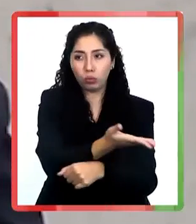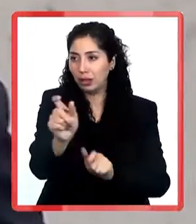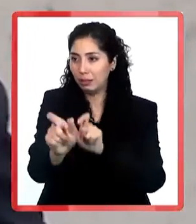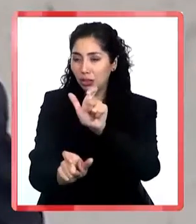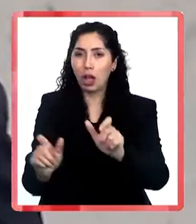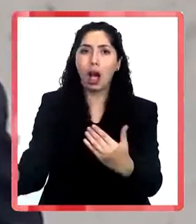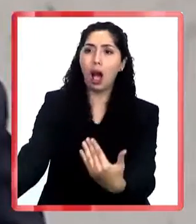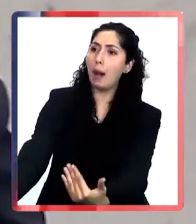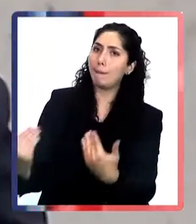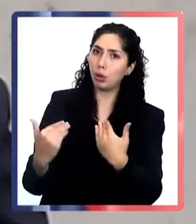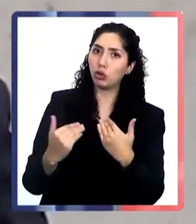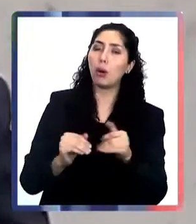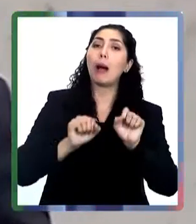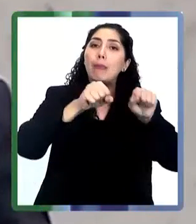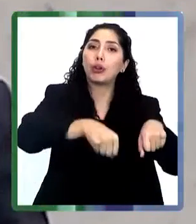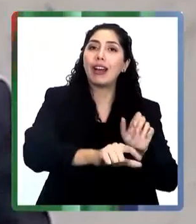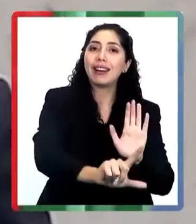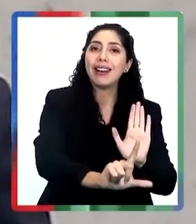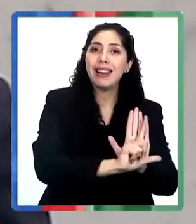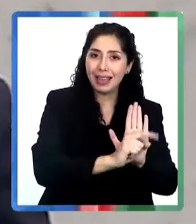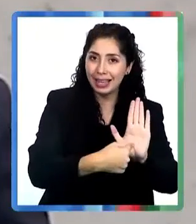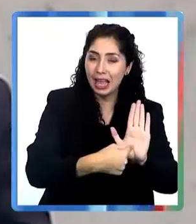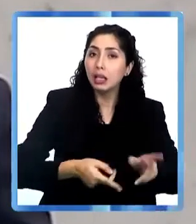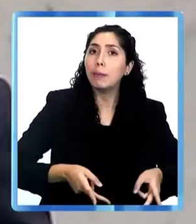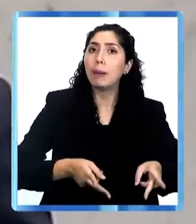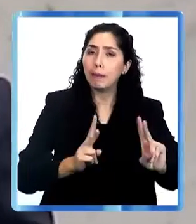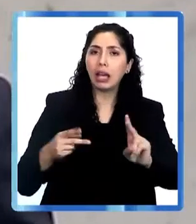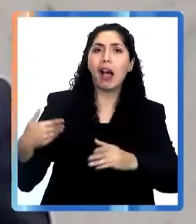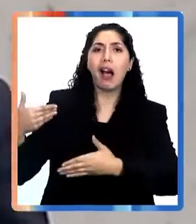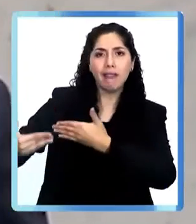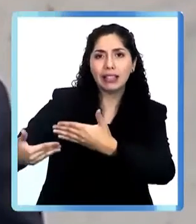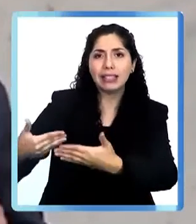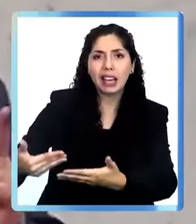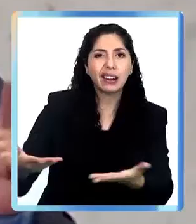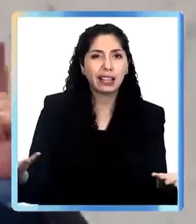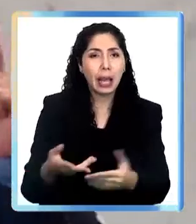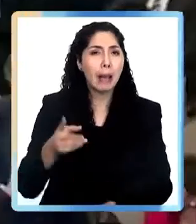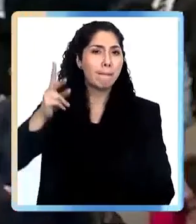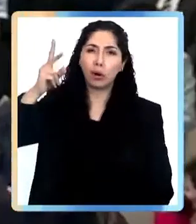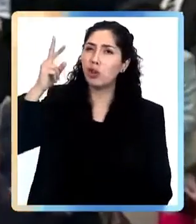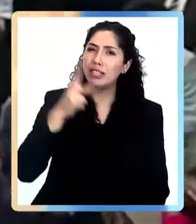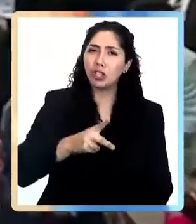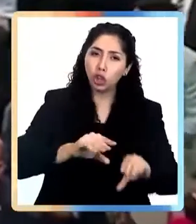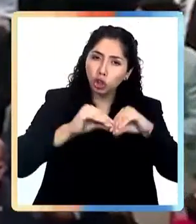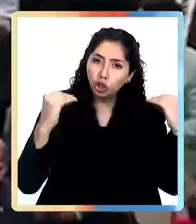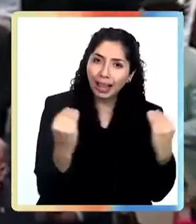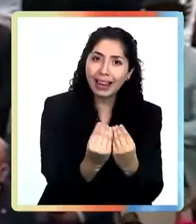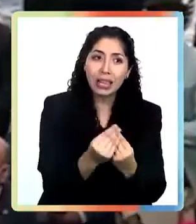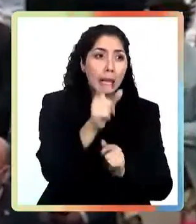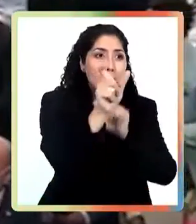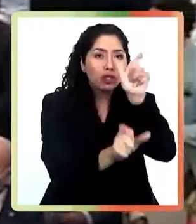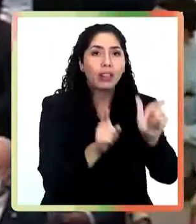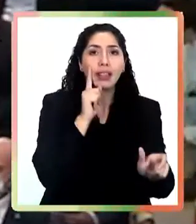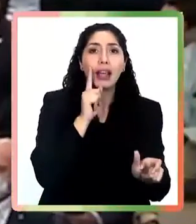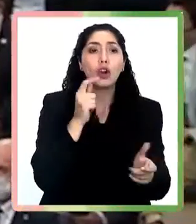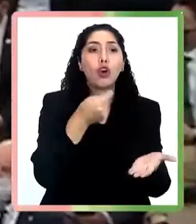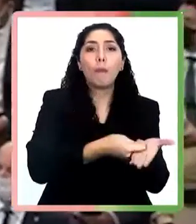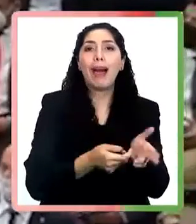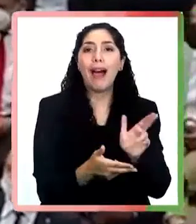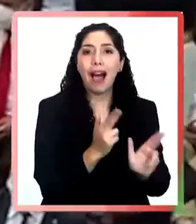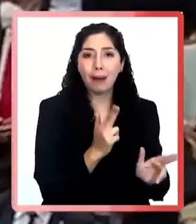todo el apoyo para aprobar una ley que nos permita avanzar hacia la prohibición total de tenencia de armas